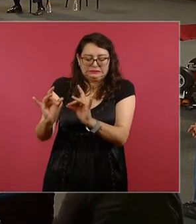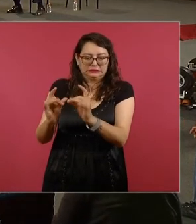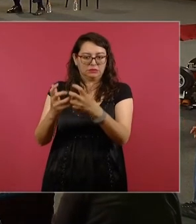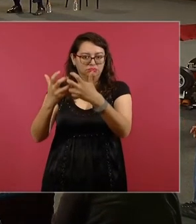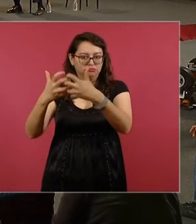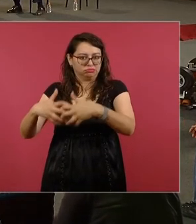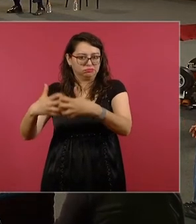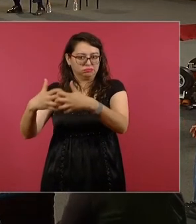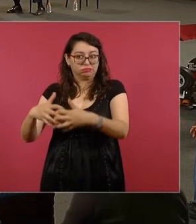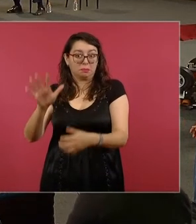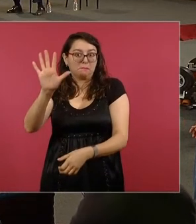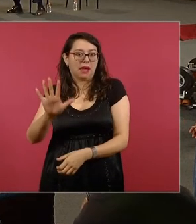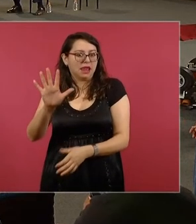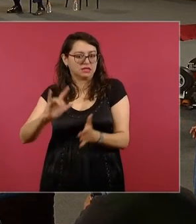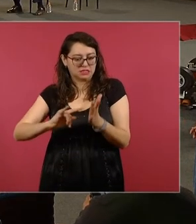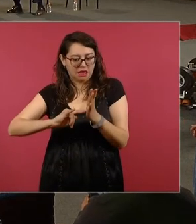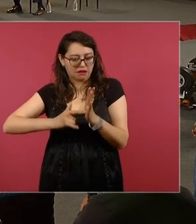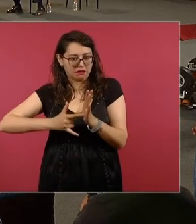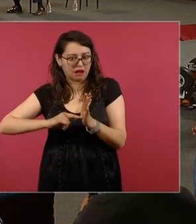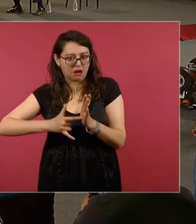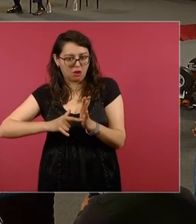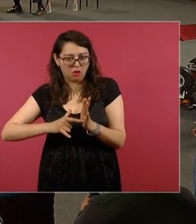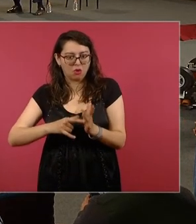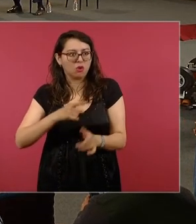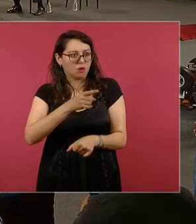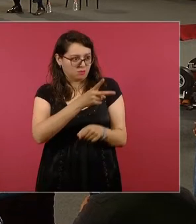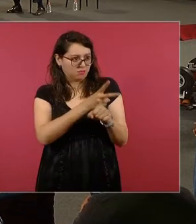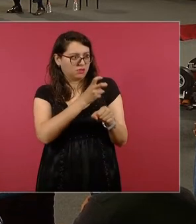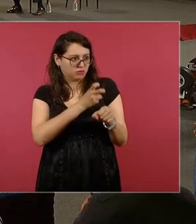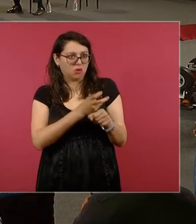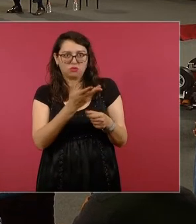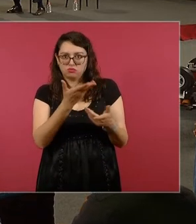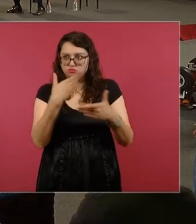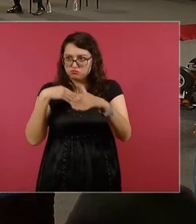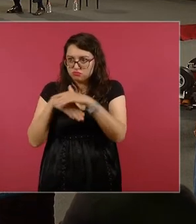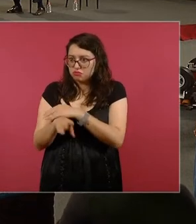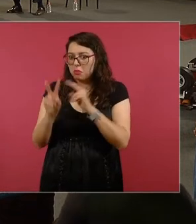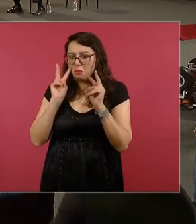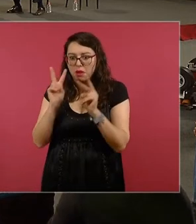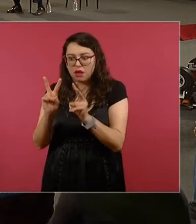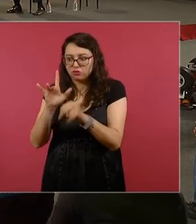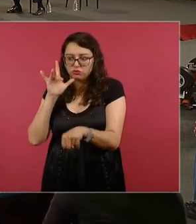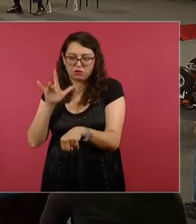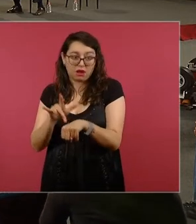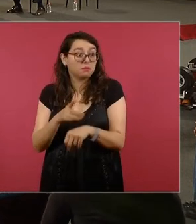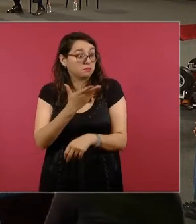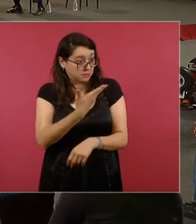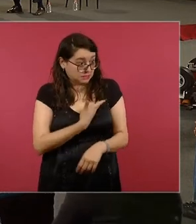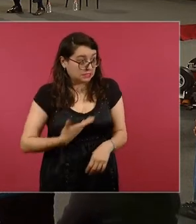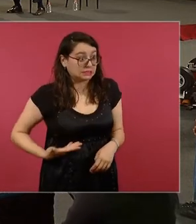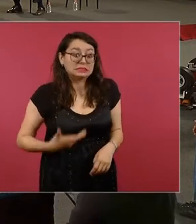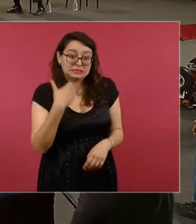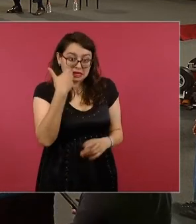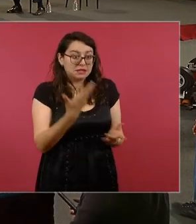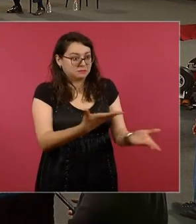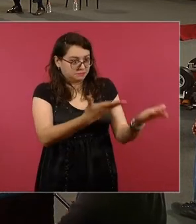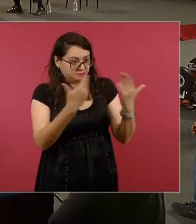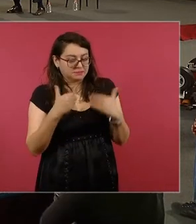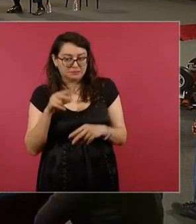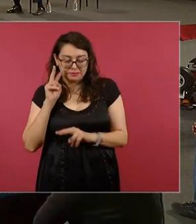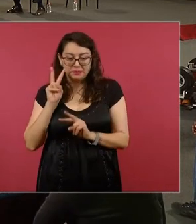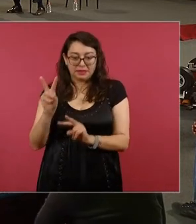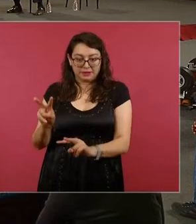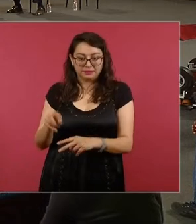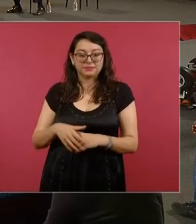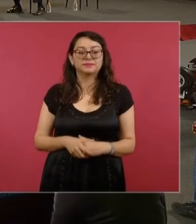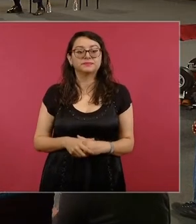Cordialmente invitados a visitarnos en Tonantzintla cuando gusten. Señor presidente, cuando guste, ahí estaremos. La que sigue, por favor. Bien, esta es